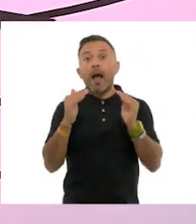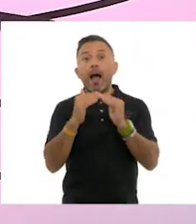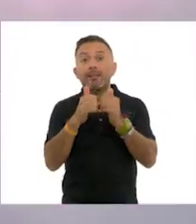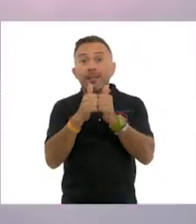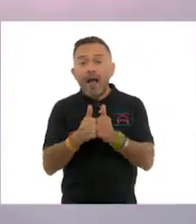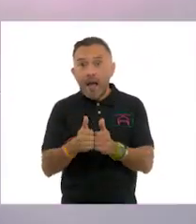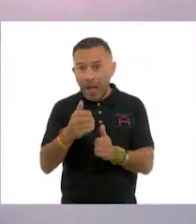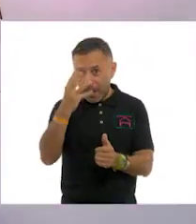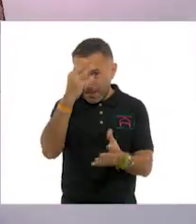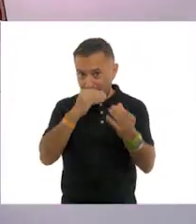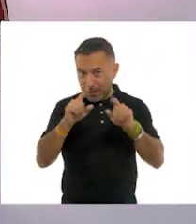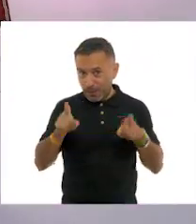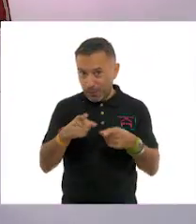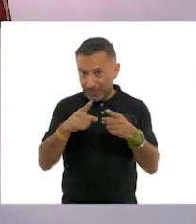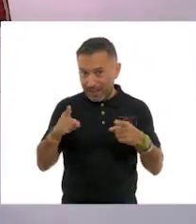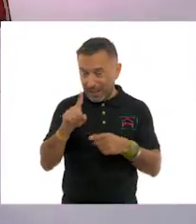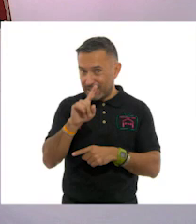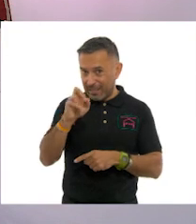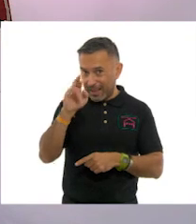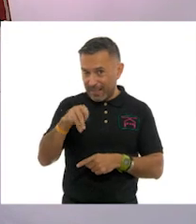Ceferino.